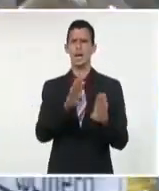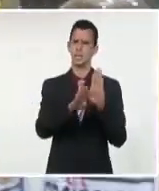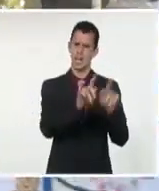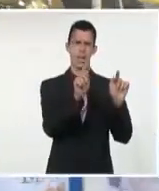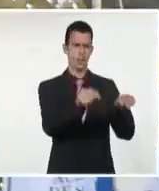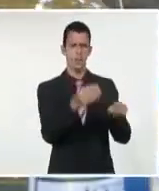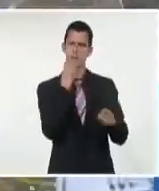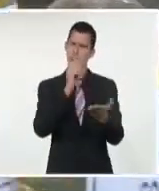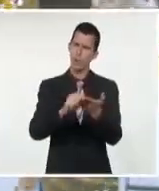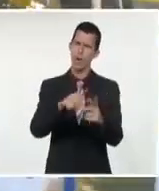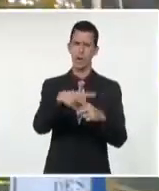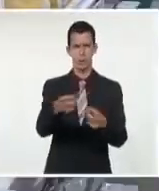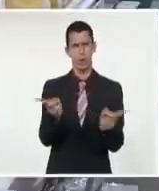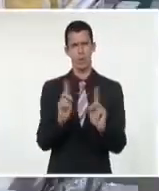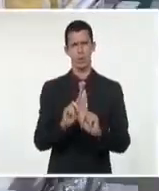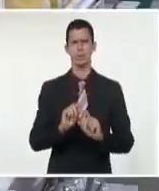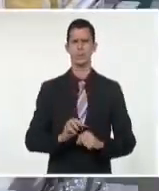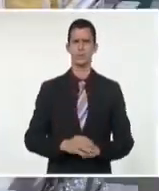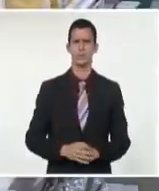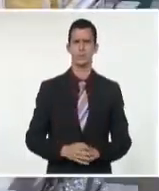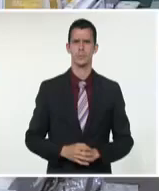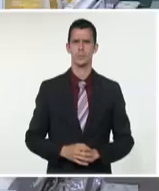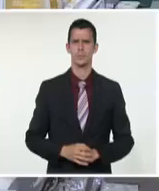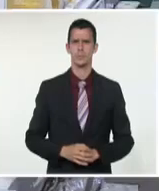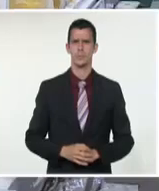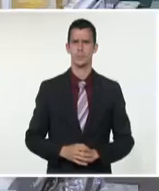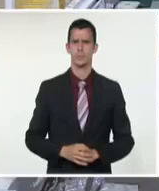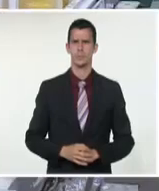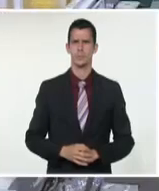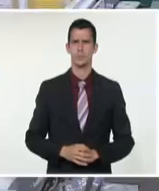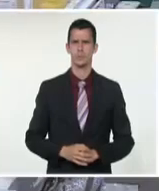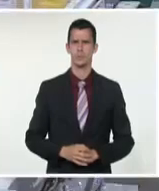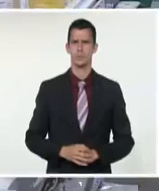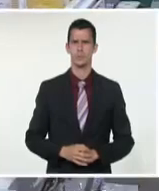de todo el país. Abdiel Bermúdez Bermúdez, Sistema Informativo de la Televisión Cubana.